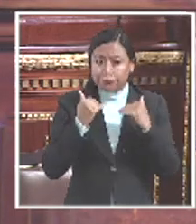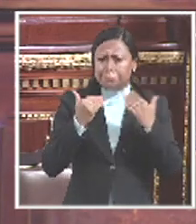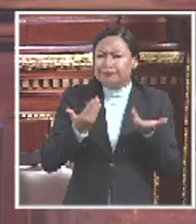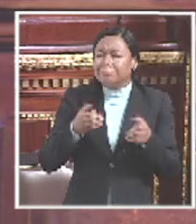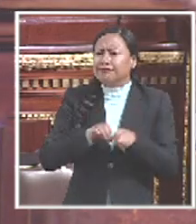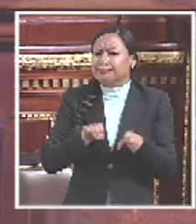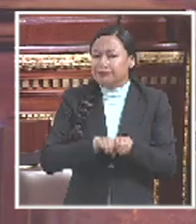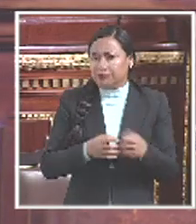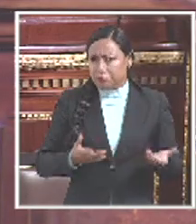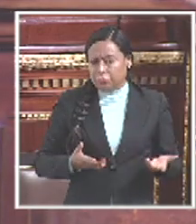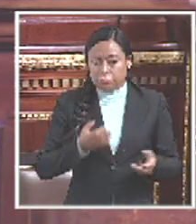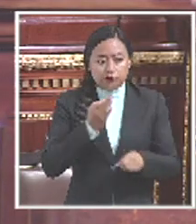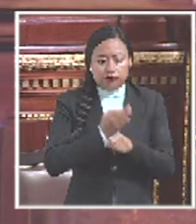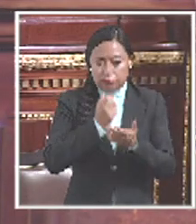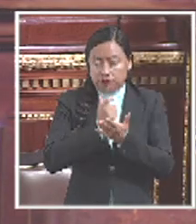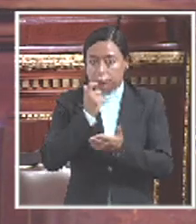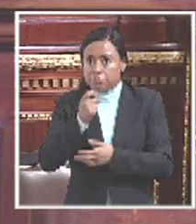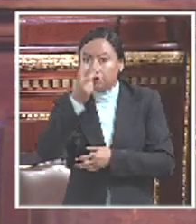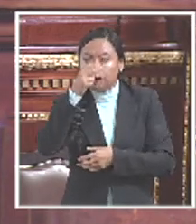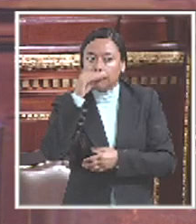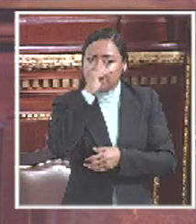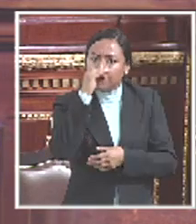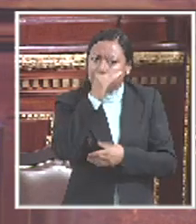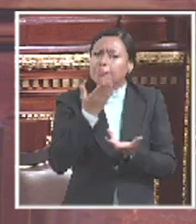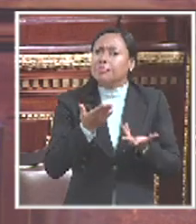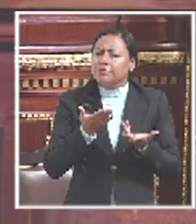esa gratuidad en todo?